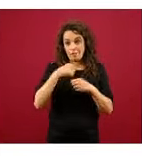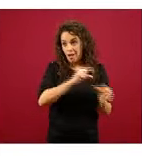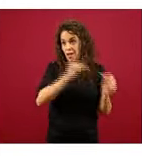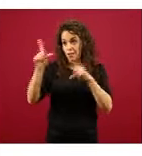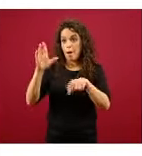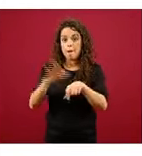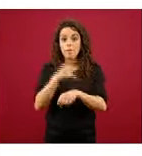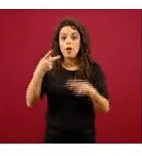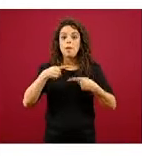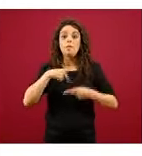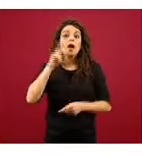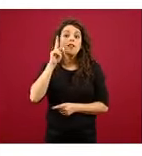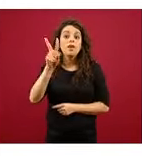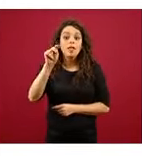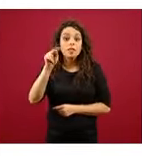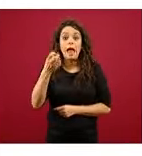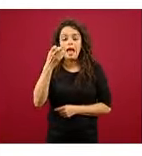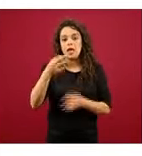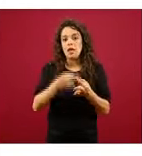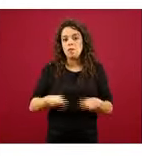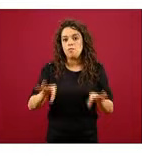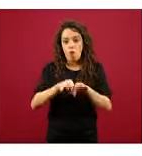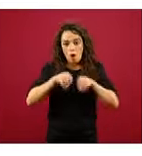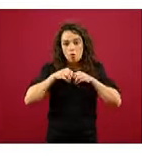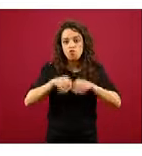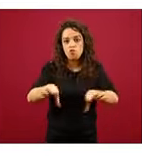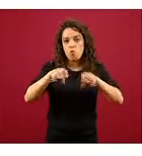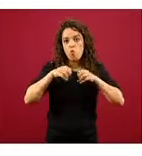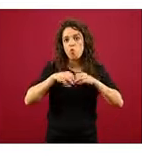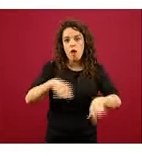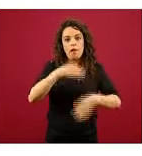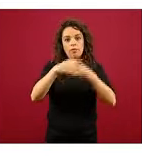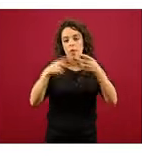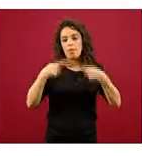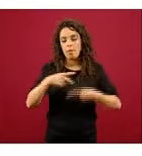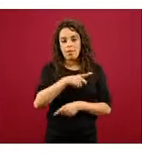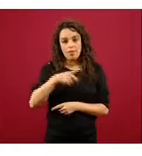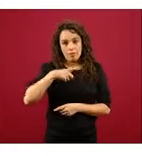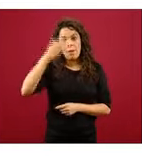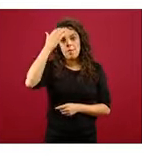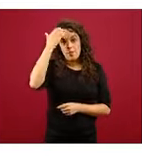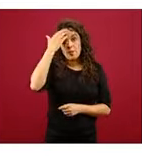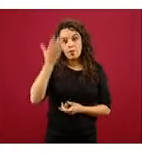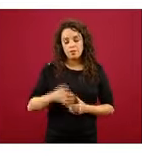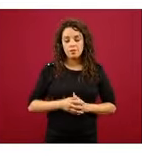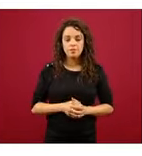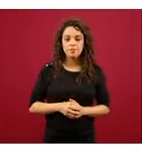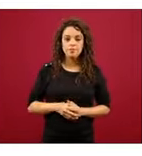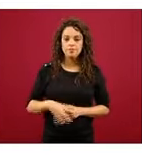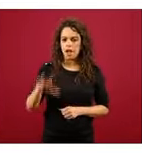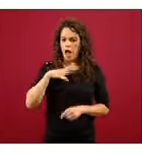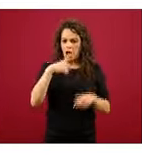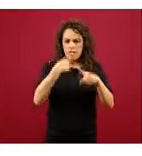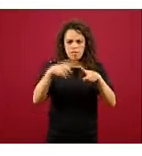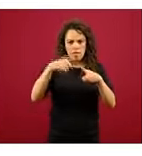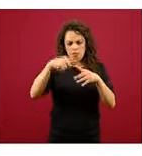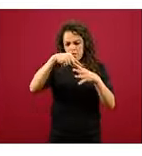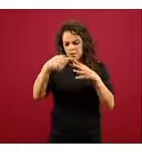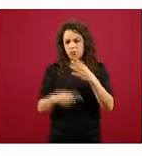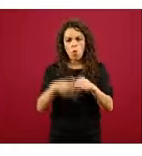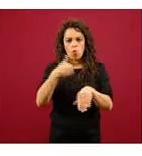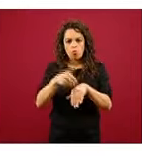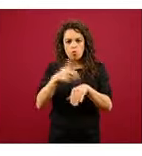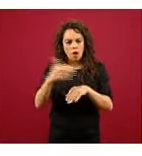televisivo y es importante también difundir esta información por ese medio. Entonces, está varios de los números, ya no voy